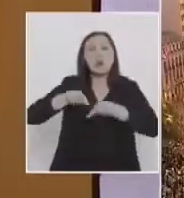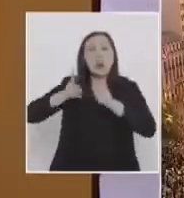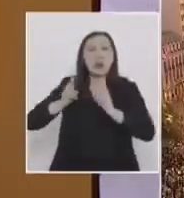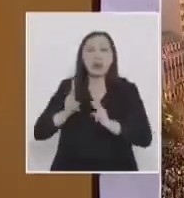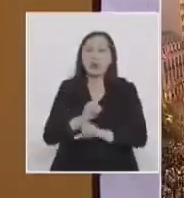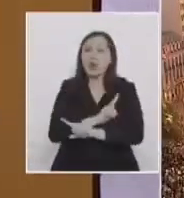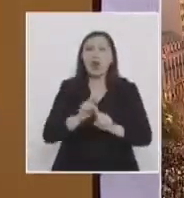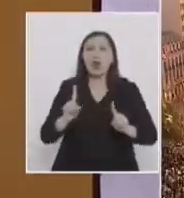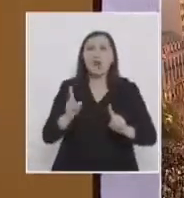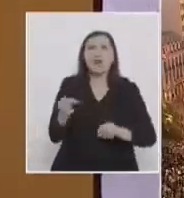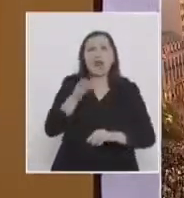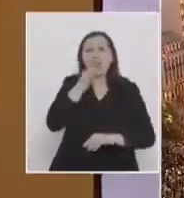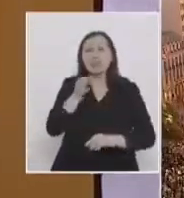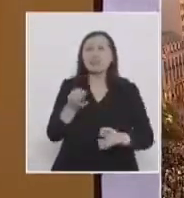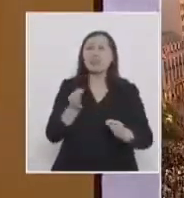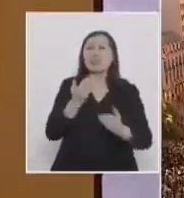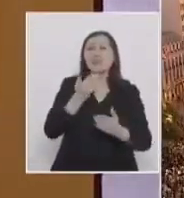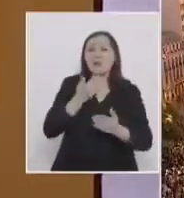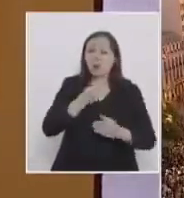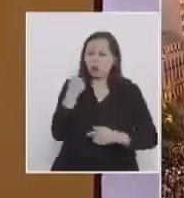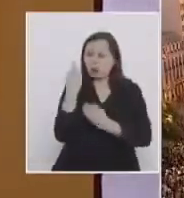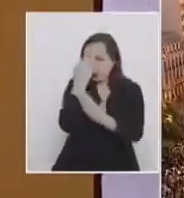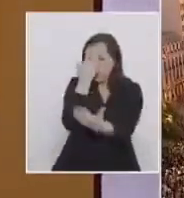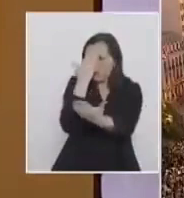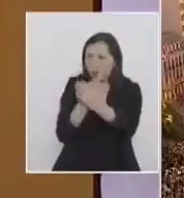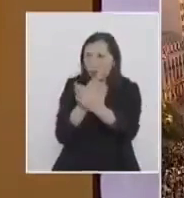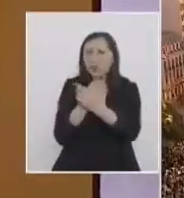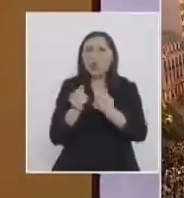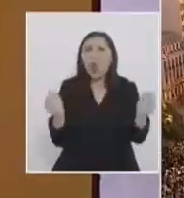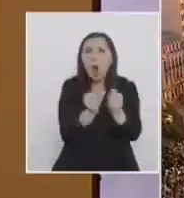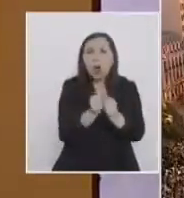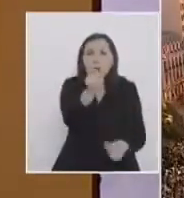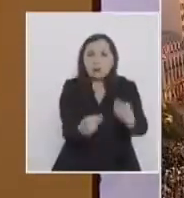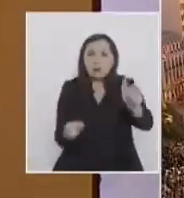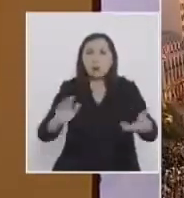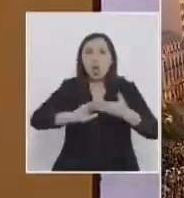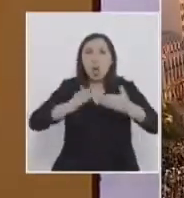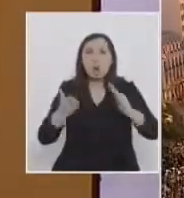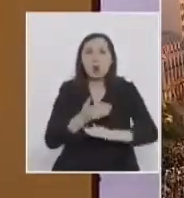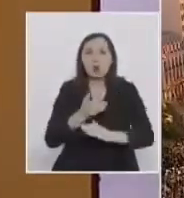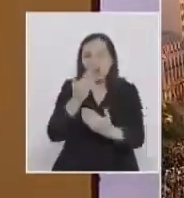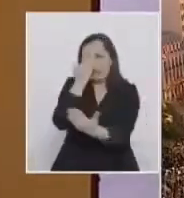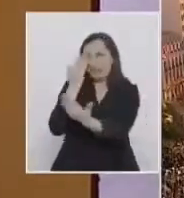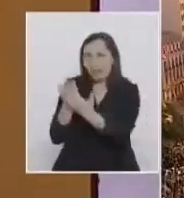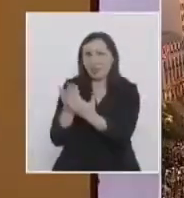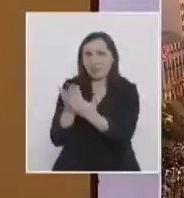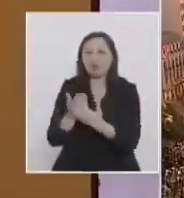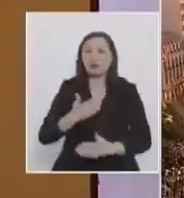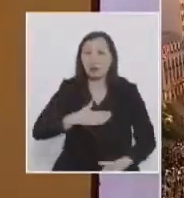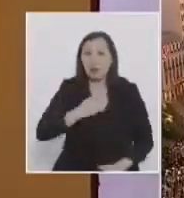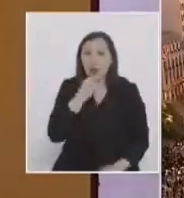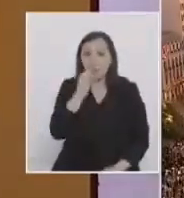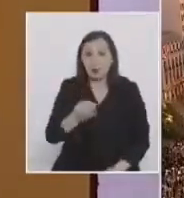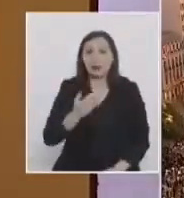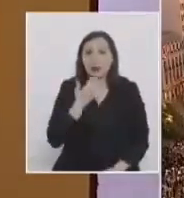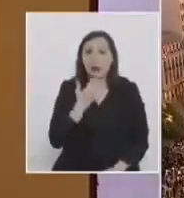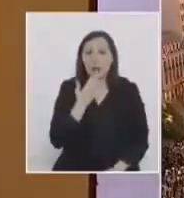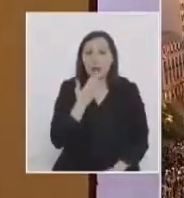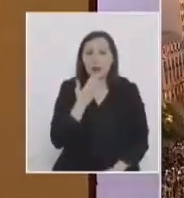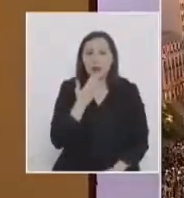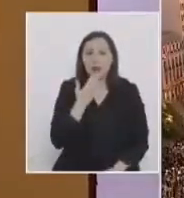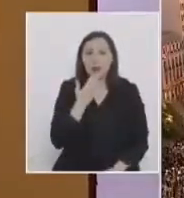quiero frases grandilocuentes, quiero decirle que los vamos a enfrentar con la comunidad, con la comunidad. Y quiero decir también